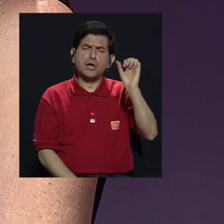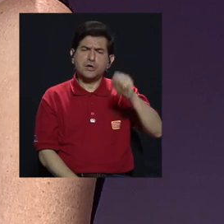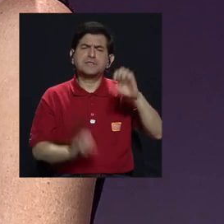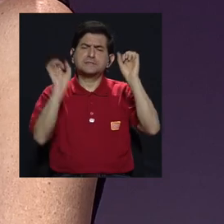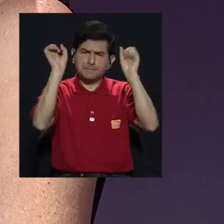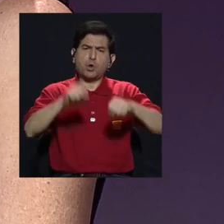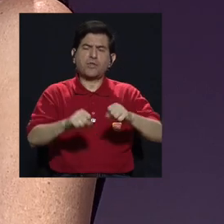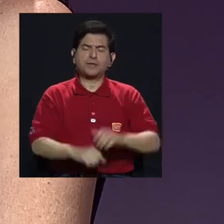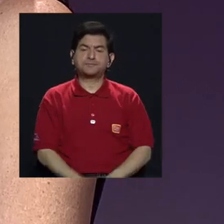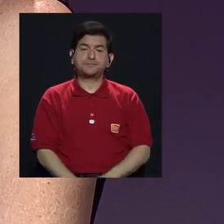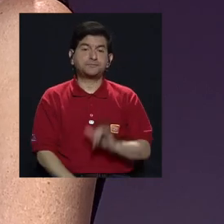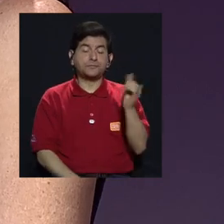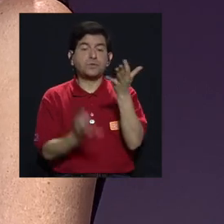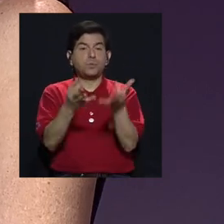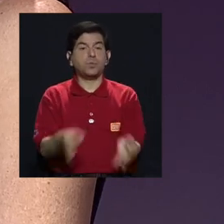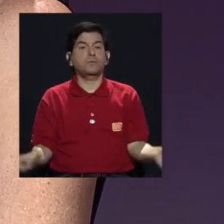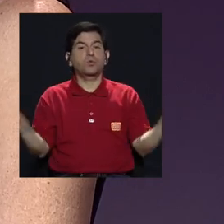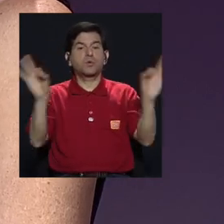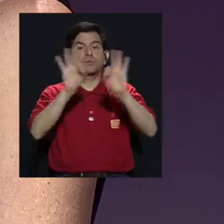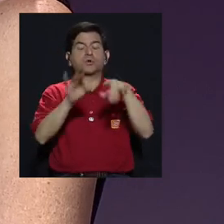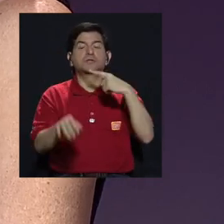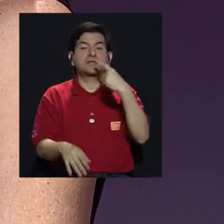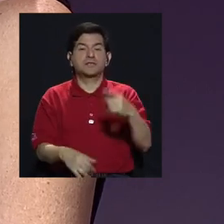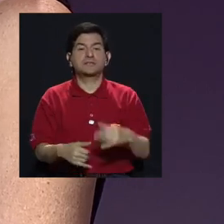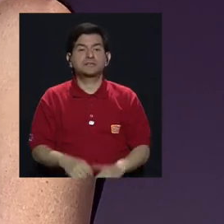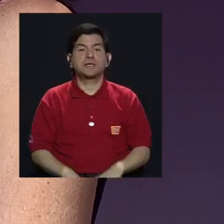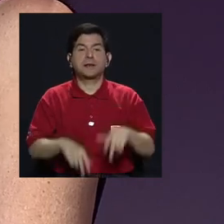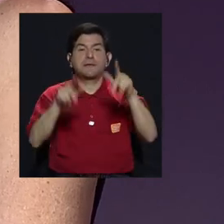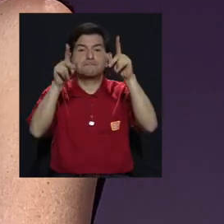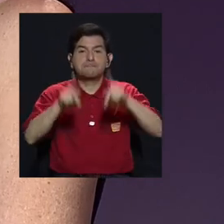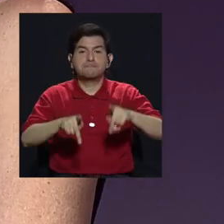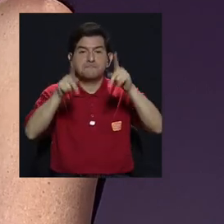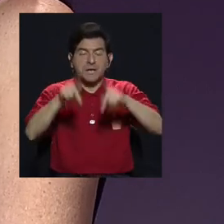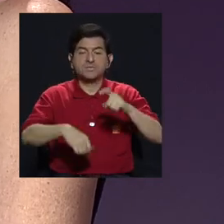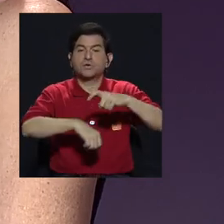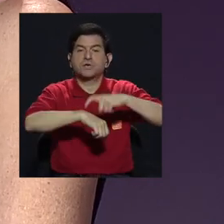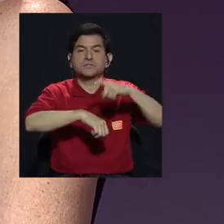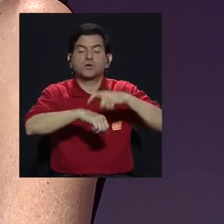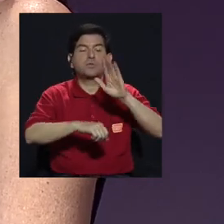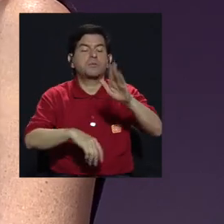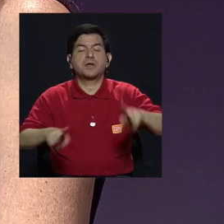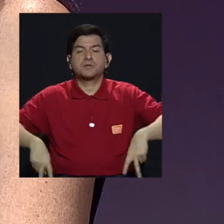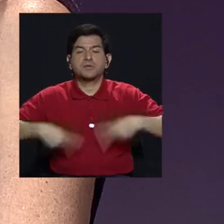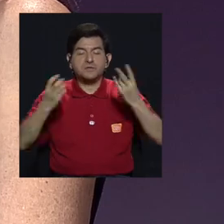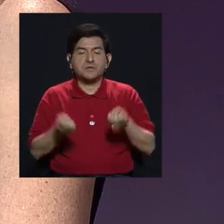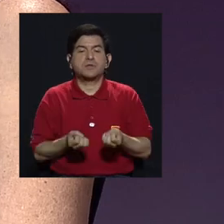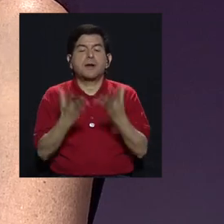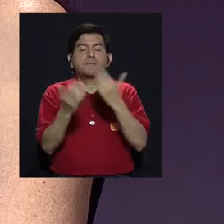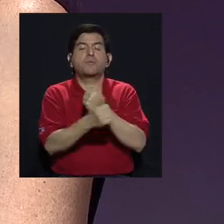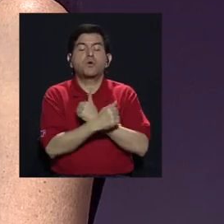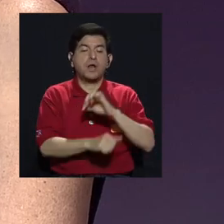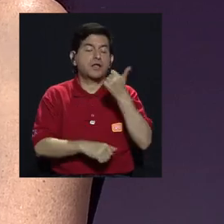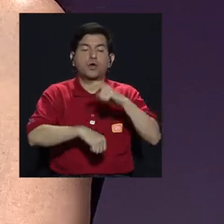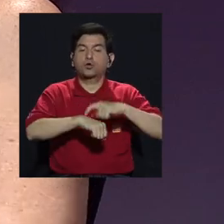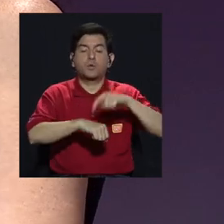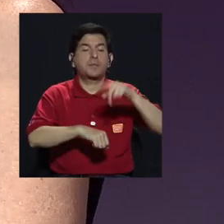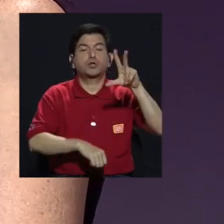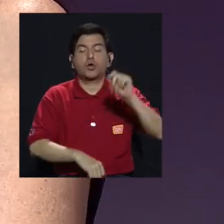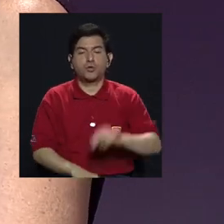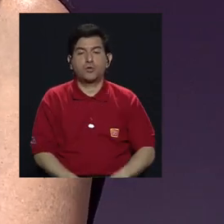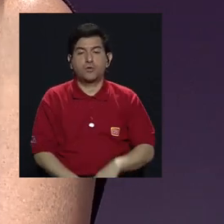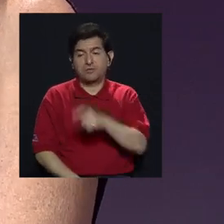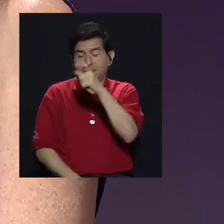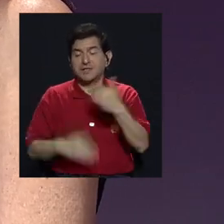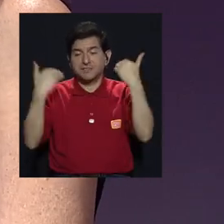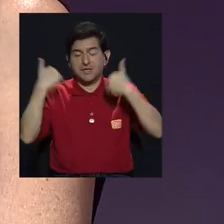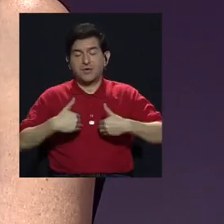puede. Y también es importante decir que hay personas que pueden ser en un momento de su vida poliamorosas y en otros momentos no, porque el ser